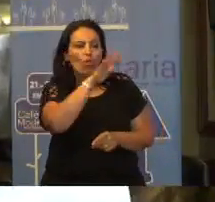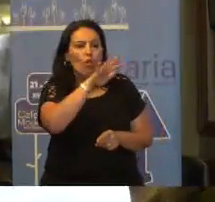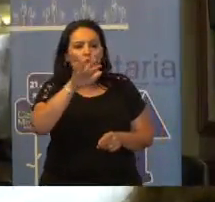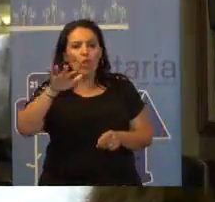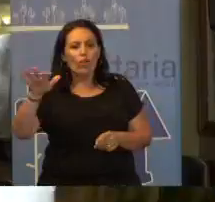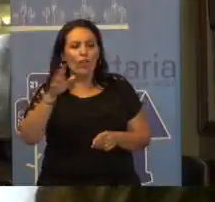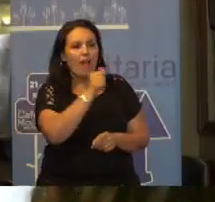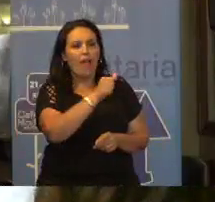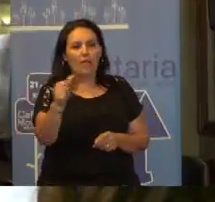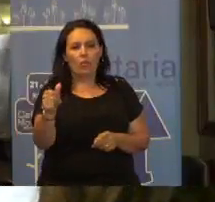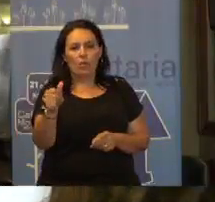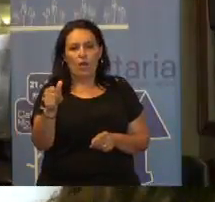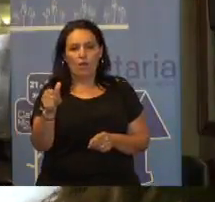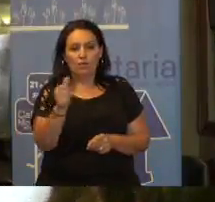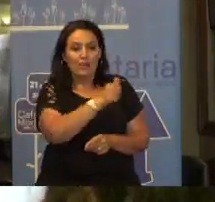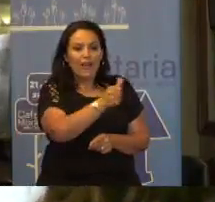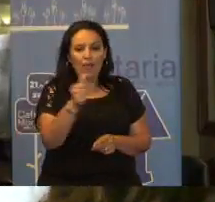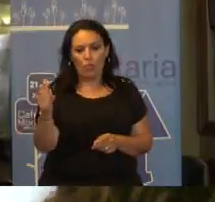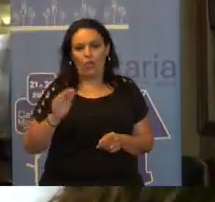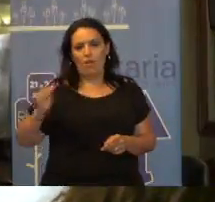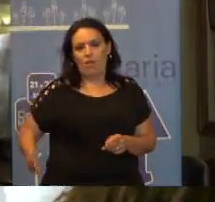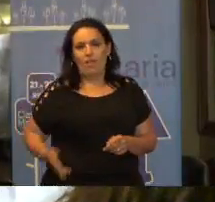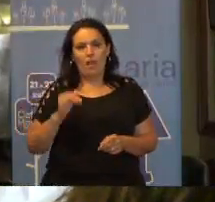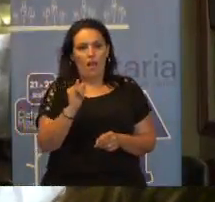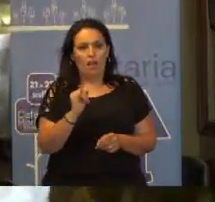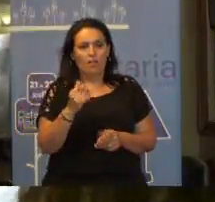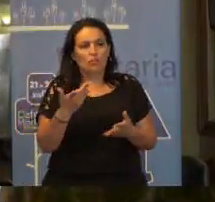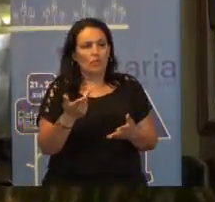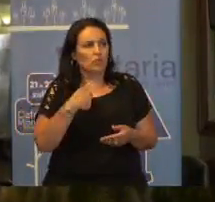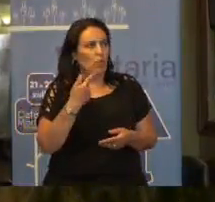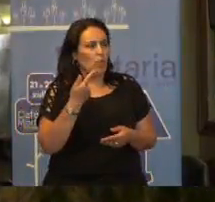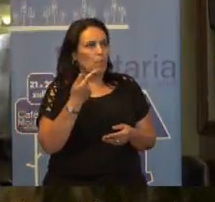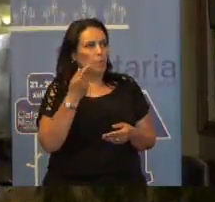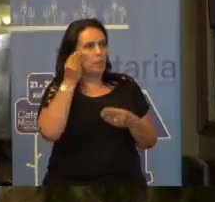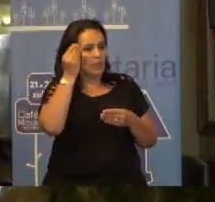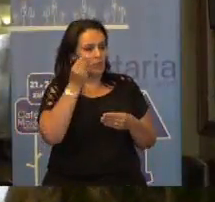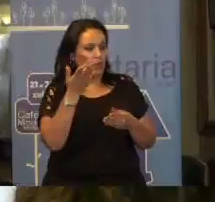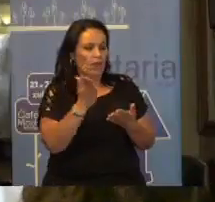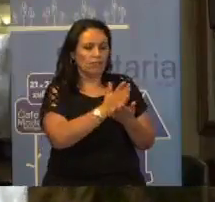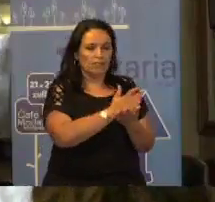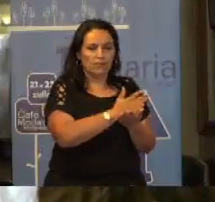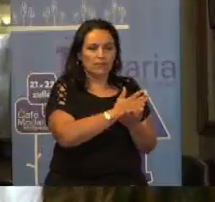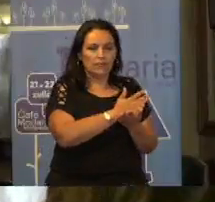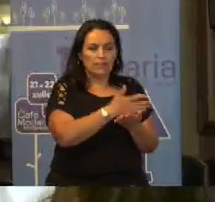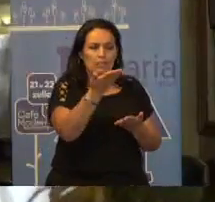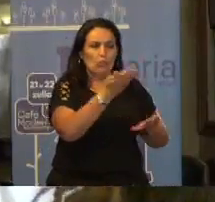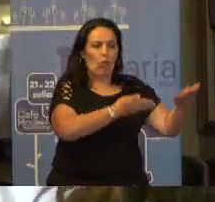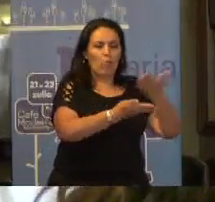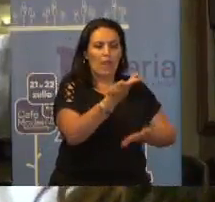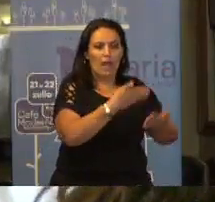iso é o que temos que facer. Por un lado, eu creo que cooperar as mareas,